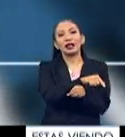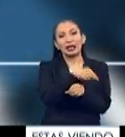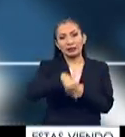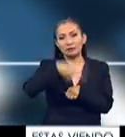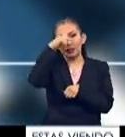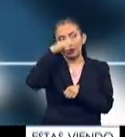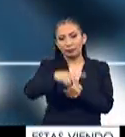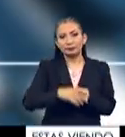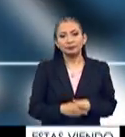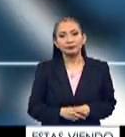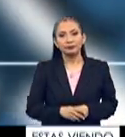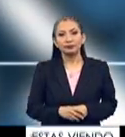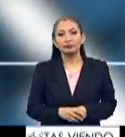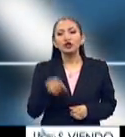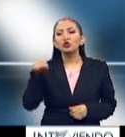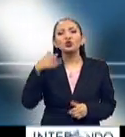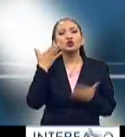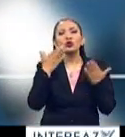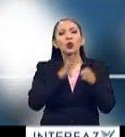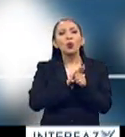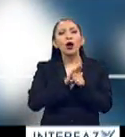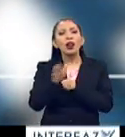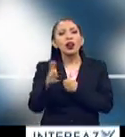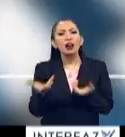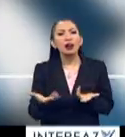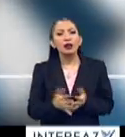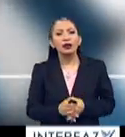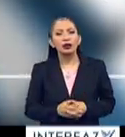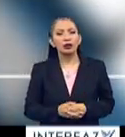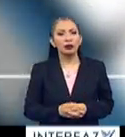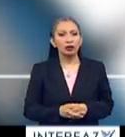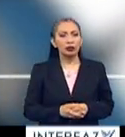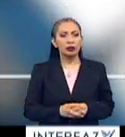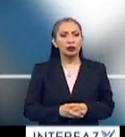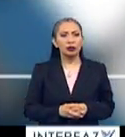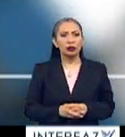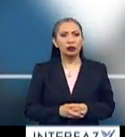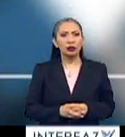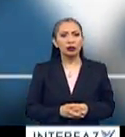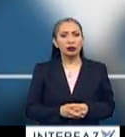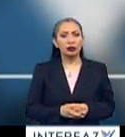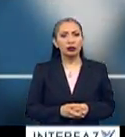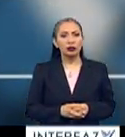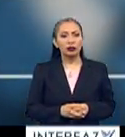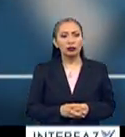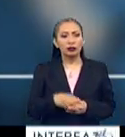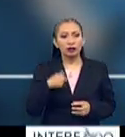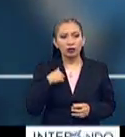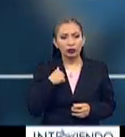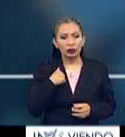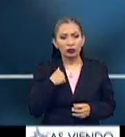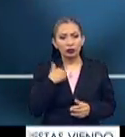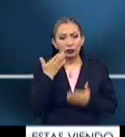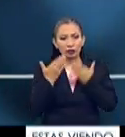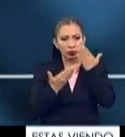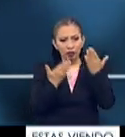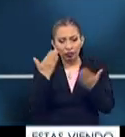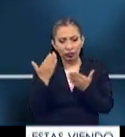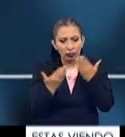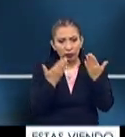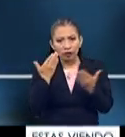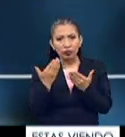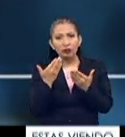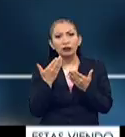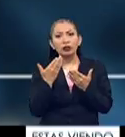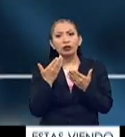México. ¿Qué estabas estudiando, Penélope? Estaba haciendo el TCU con especialidad en